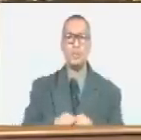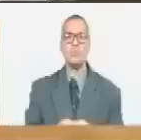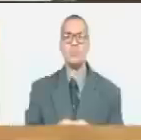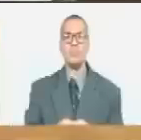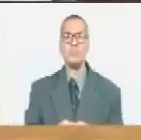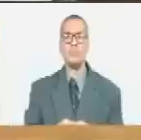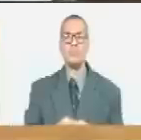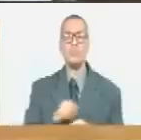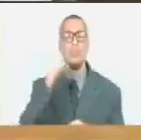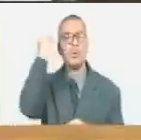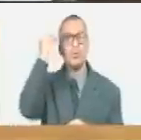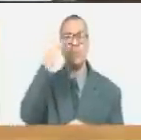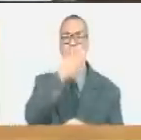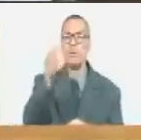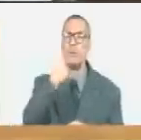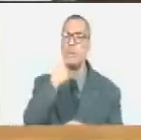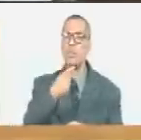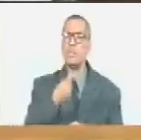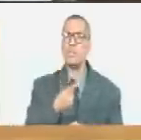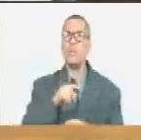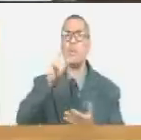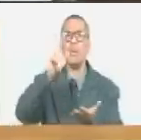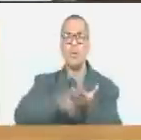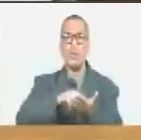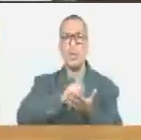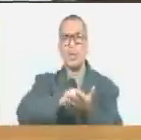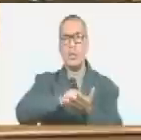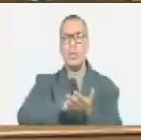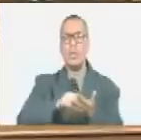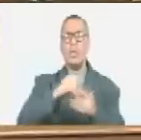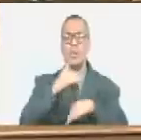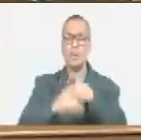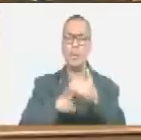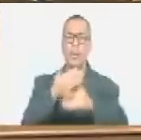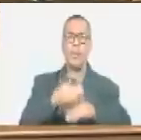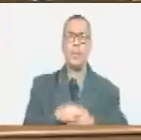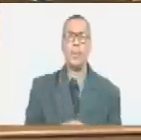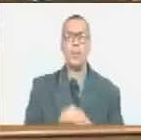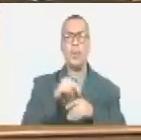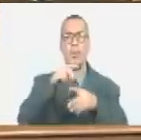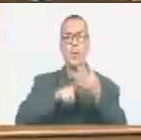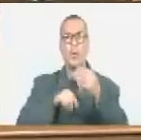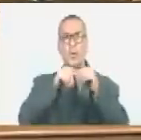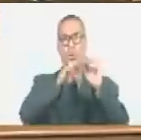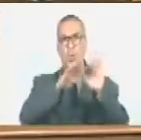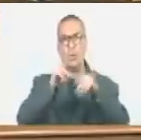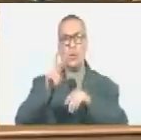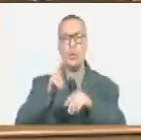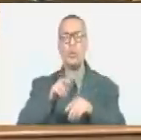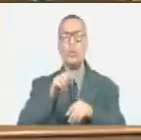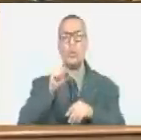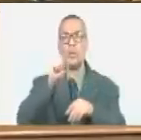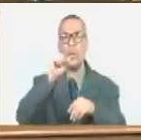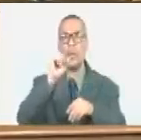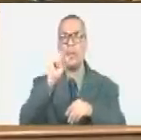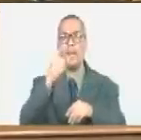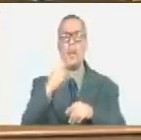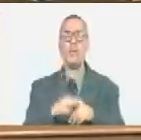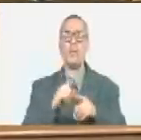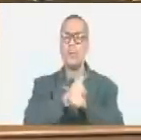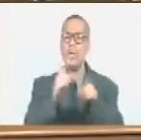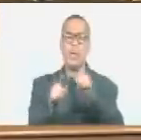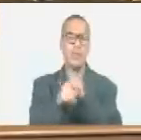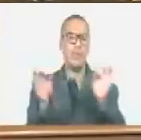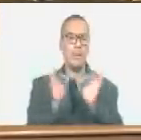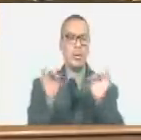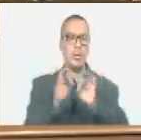presidente. En consideración, queda aprobado el artículo. Siguiente. 91. Se sugiere aprobar sin